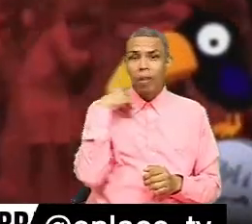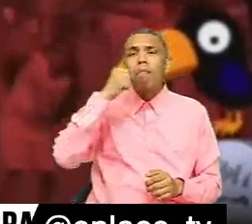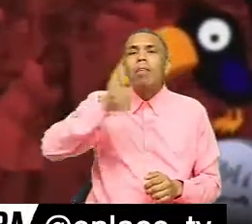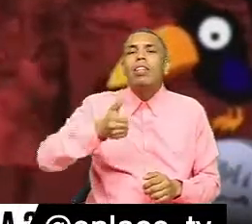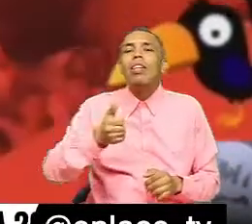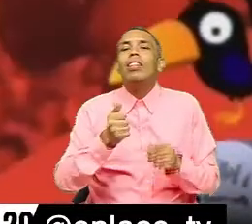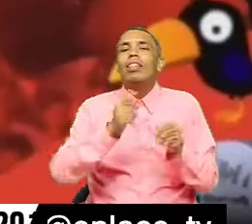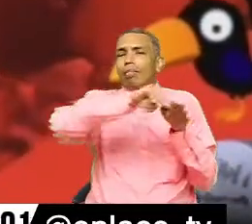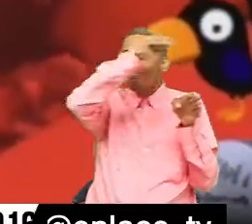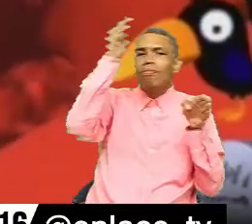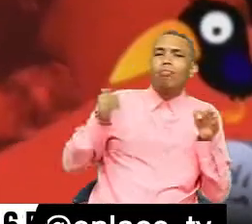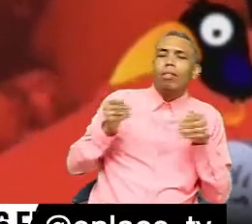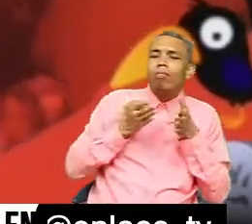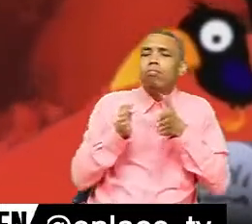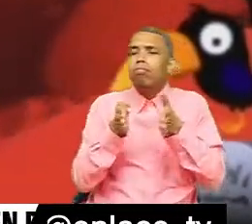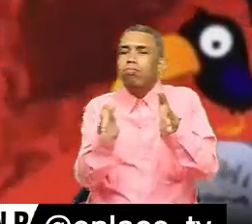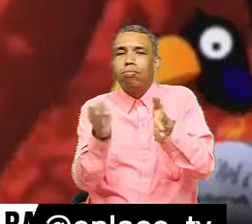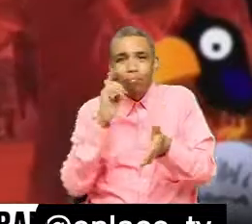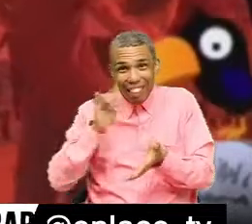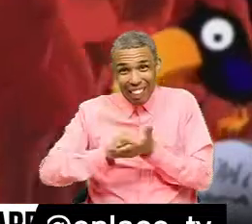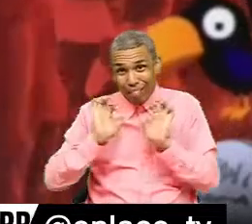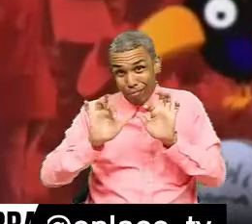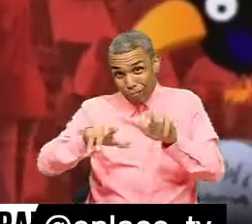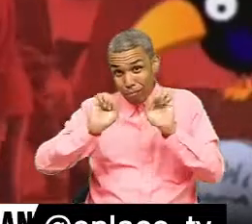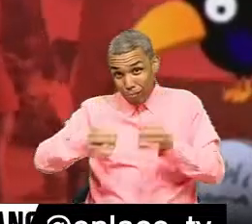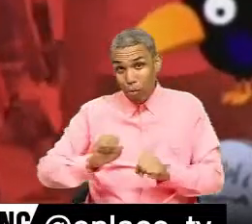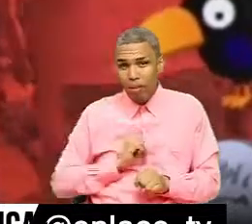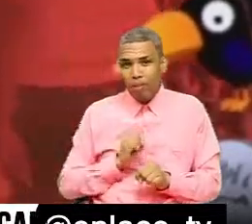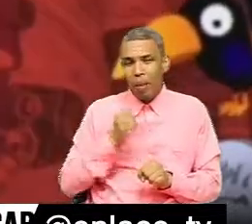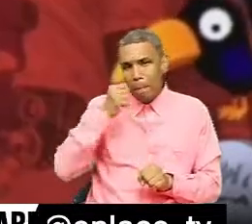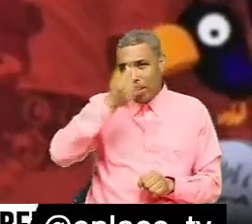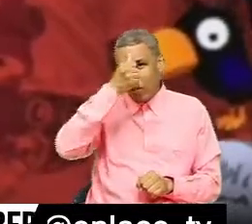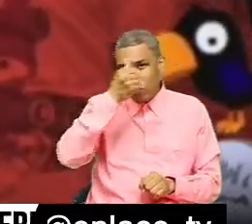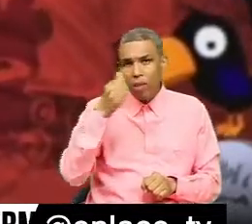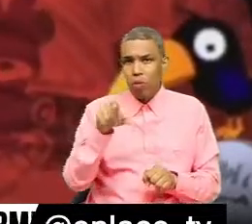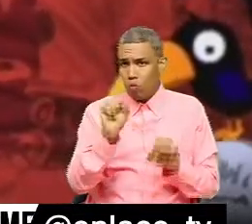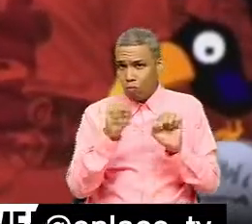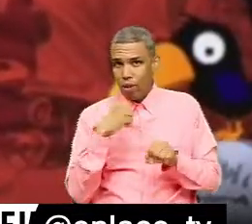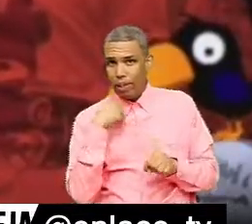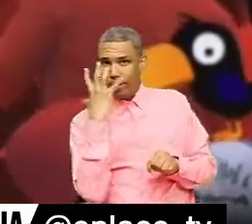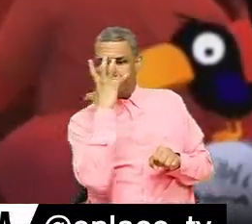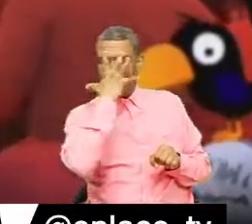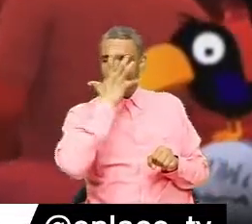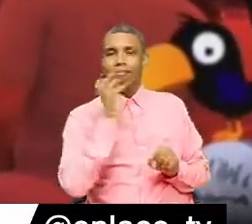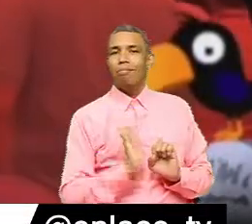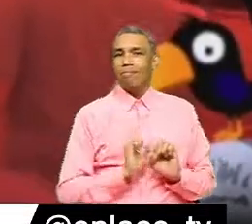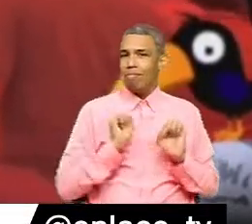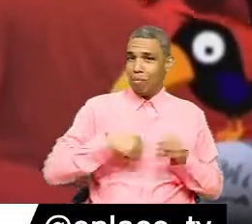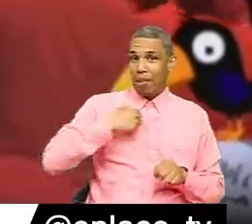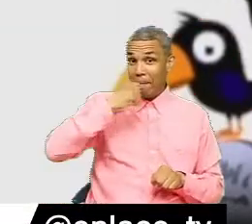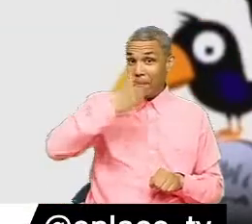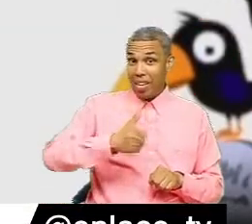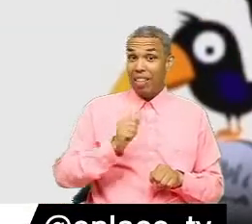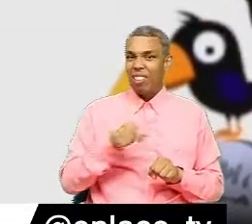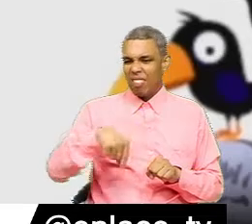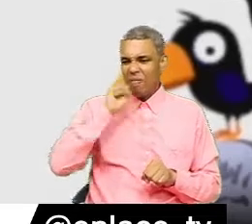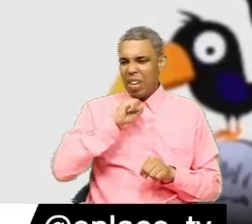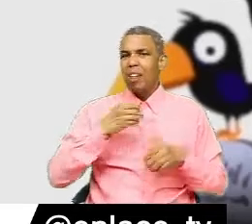nuestra Ruta 65 de la Villa Olímpica. Ven y trae tu disfraz, porque una niña es feliz en Barranca Bermeja, sí es